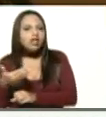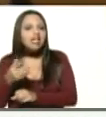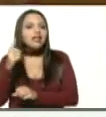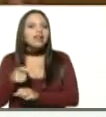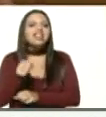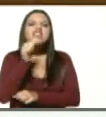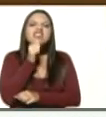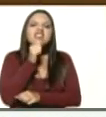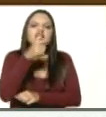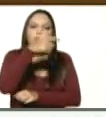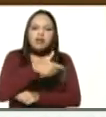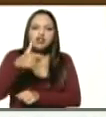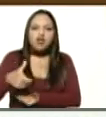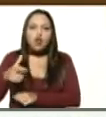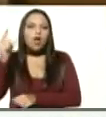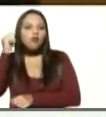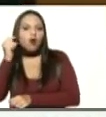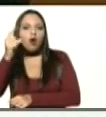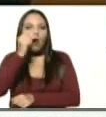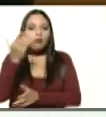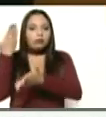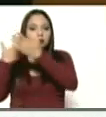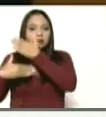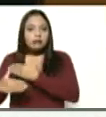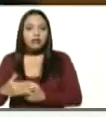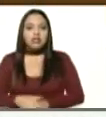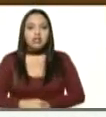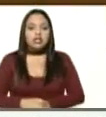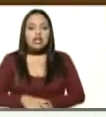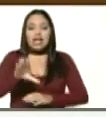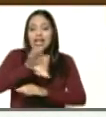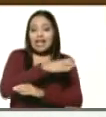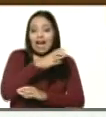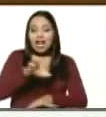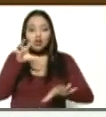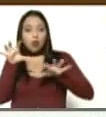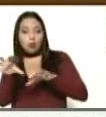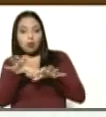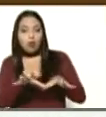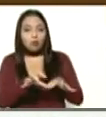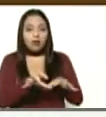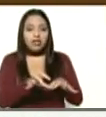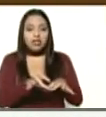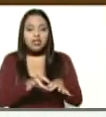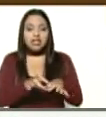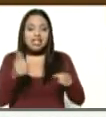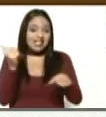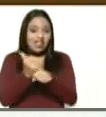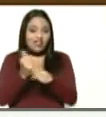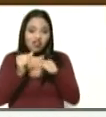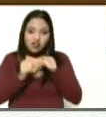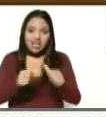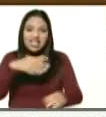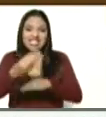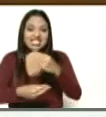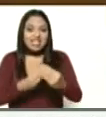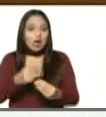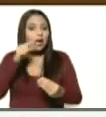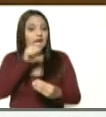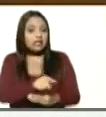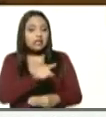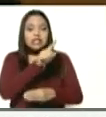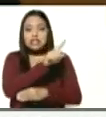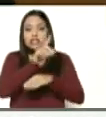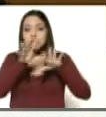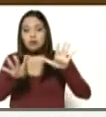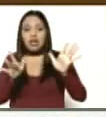fueron esos hombres y esas mujeres que entre chistes, cantos y bromas hicieron eso, ese 19,